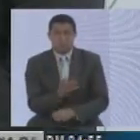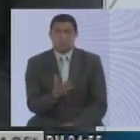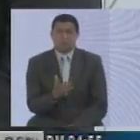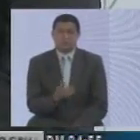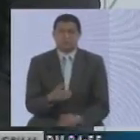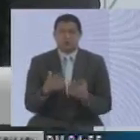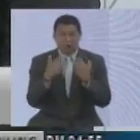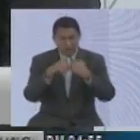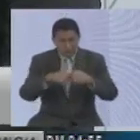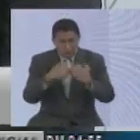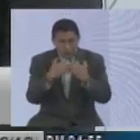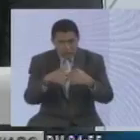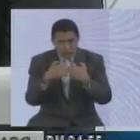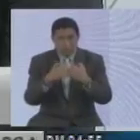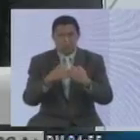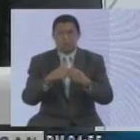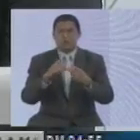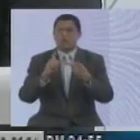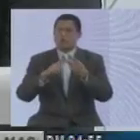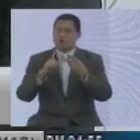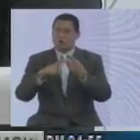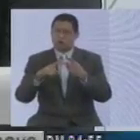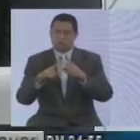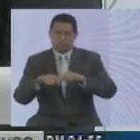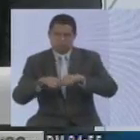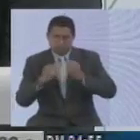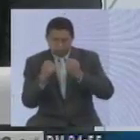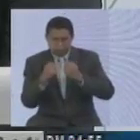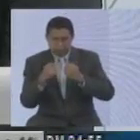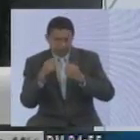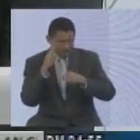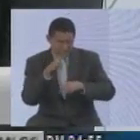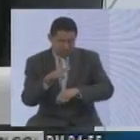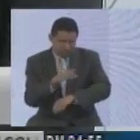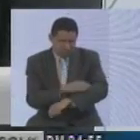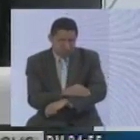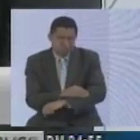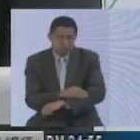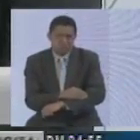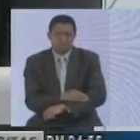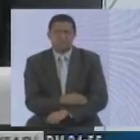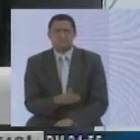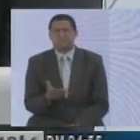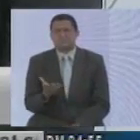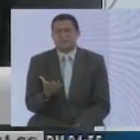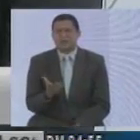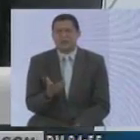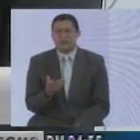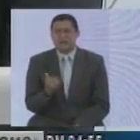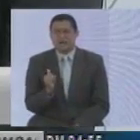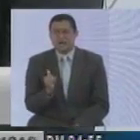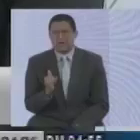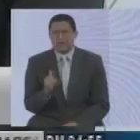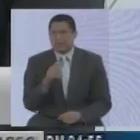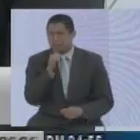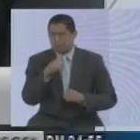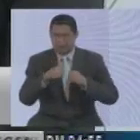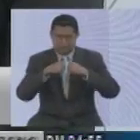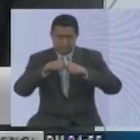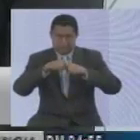articular y en el caso de lesiones cerradas ocurre una mala unión